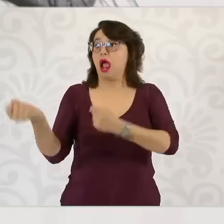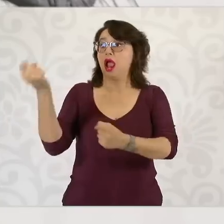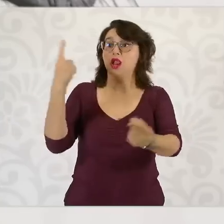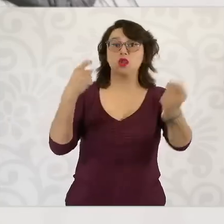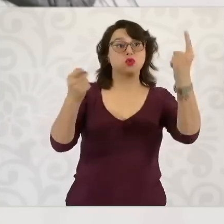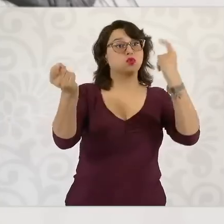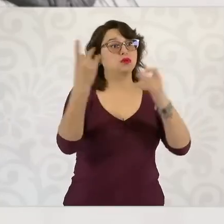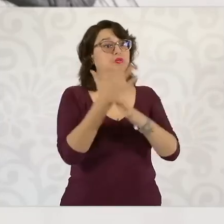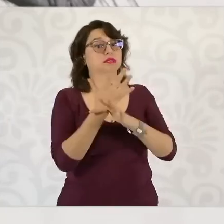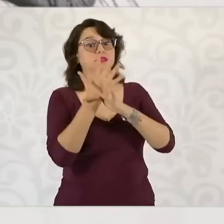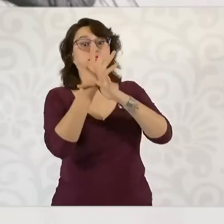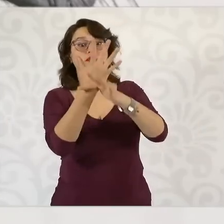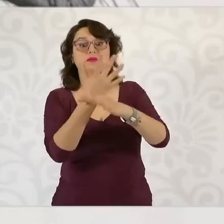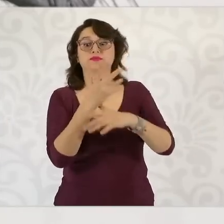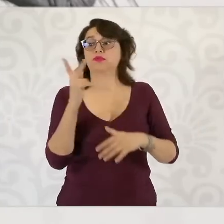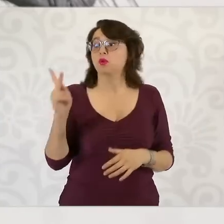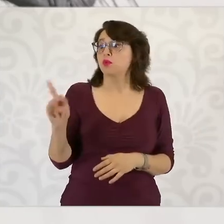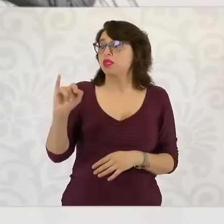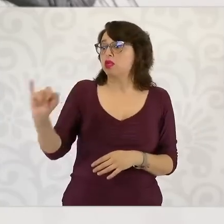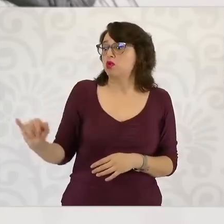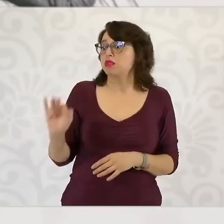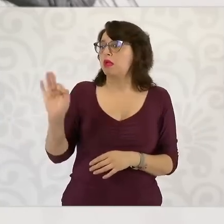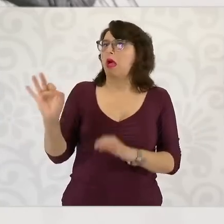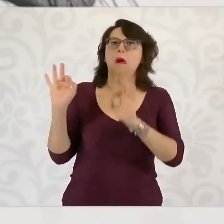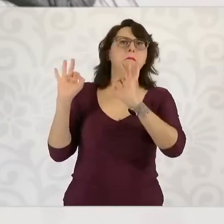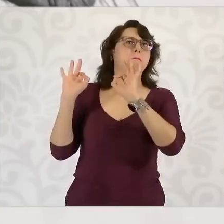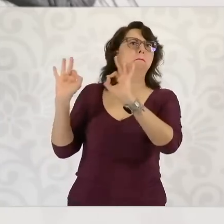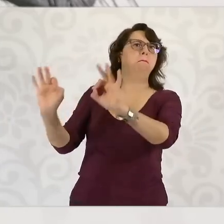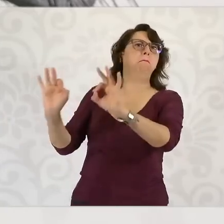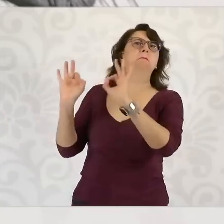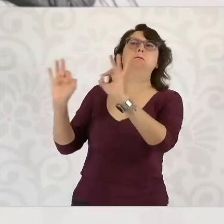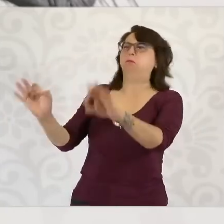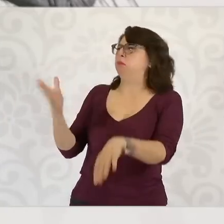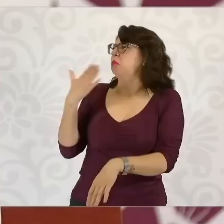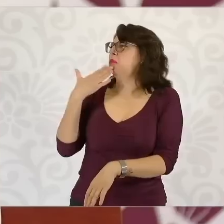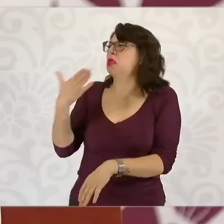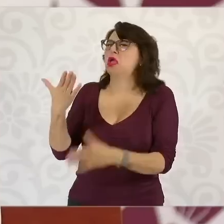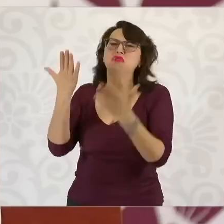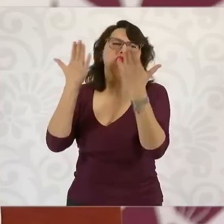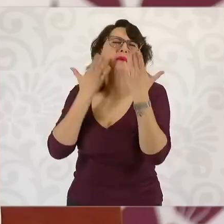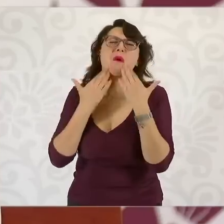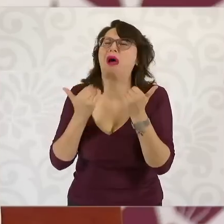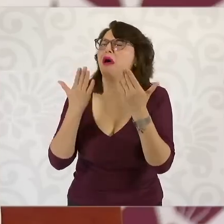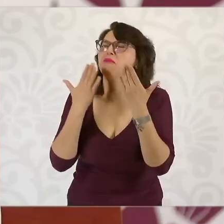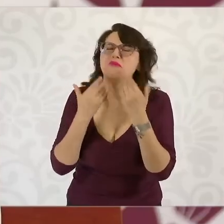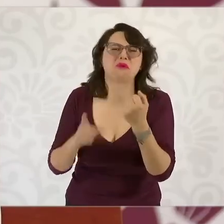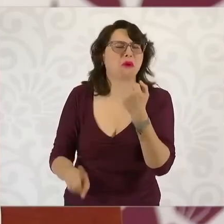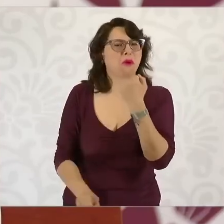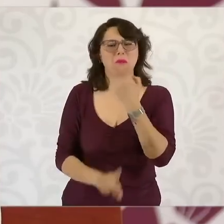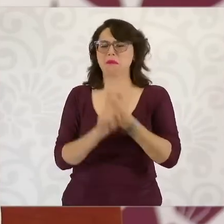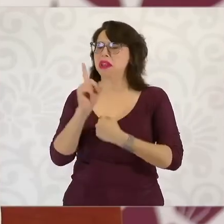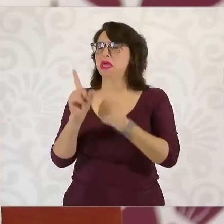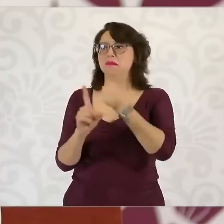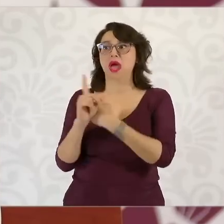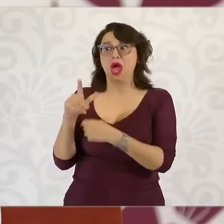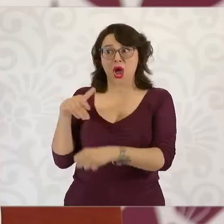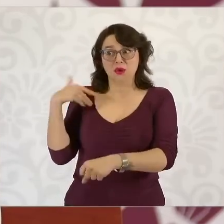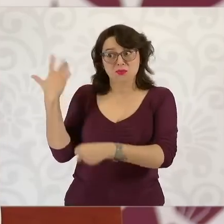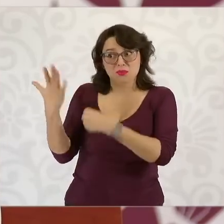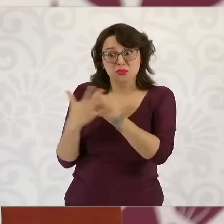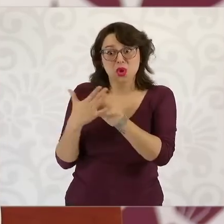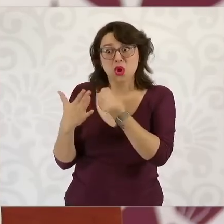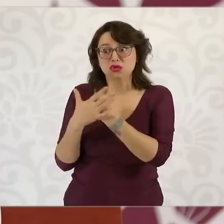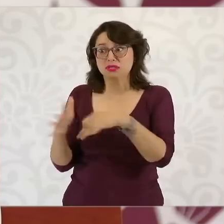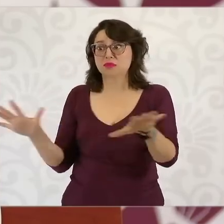que el Poder Judicial como está muy bien y que la reforma